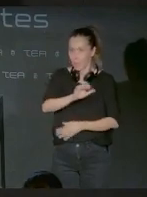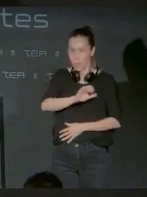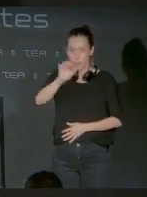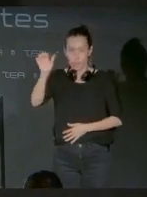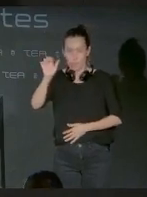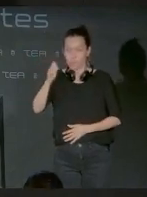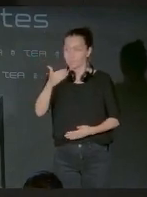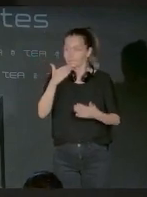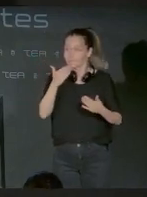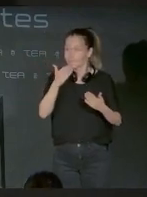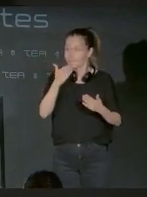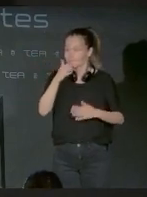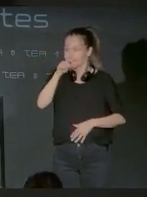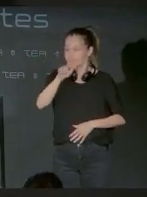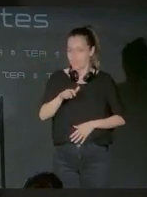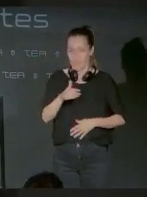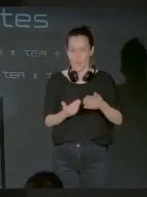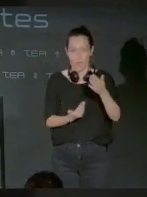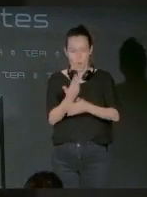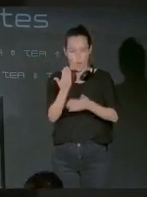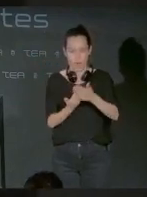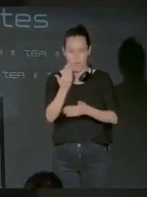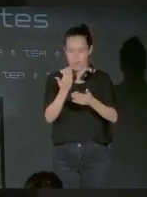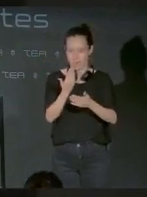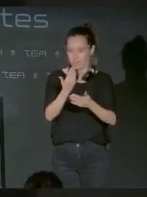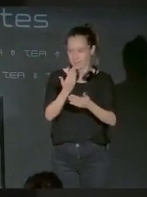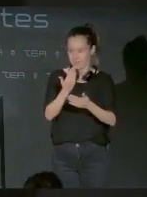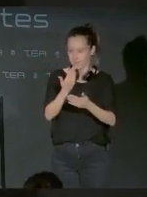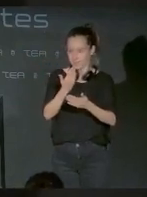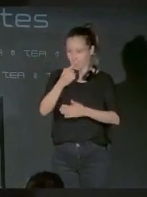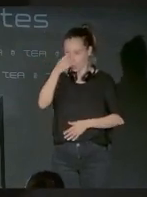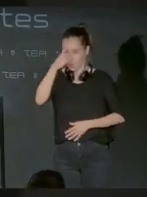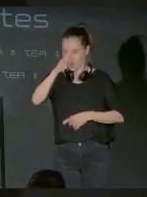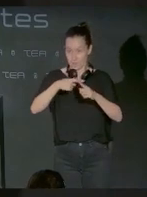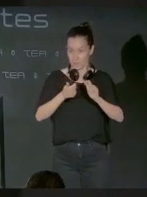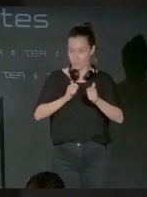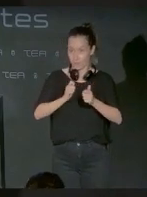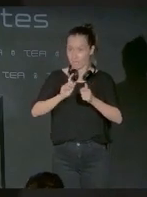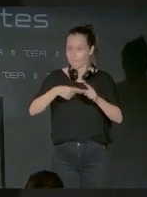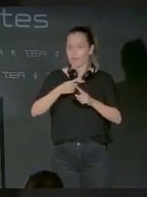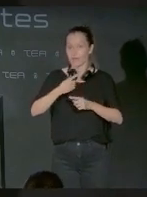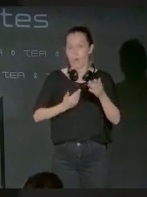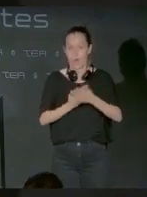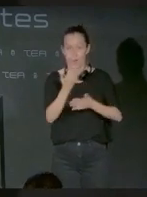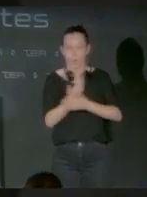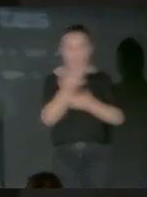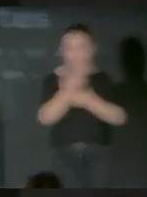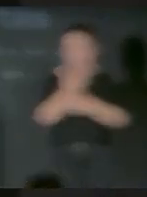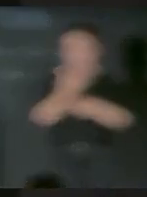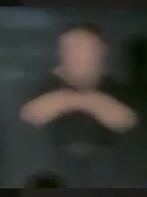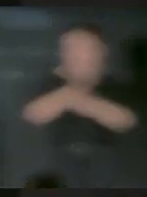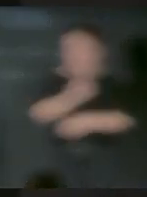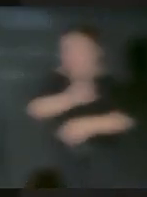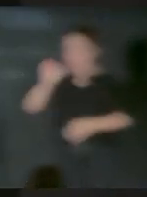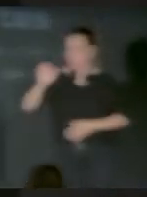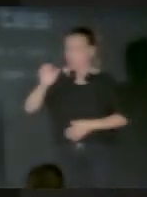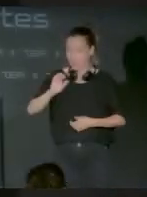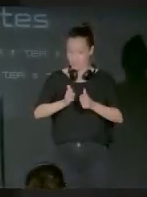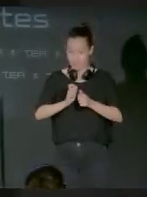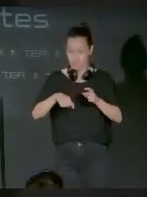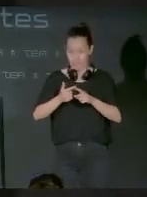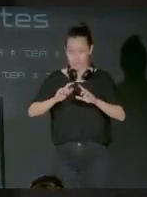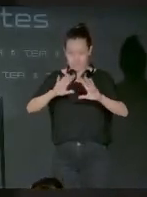de la jornada cultura y videojuegos jornadas de políticas europeas sobre videojuegos y entornos virtuales